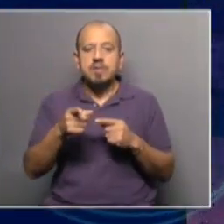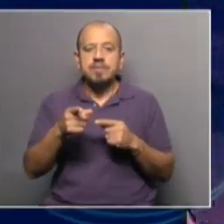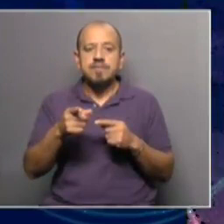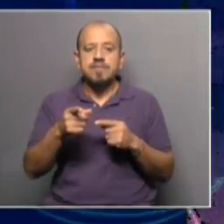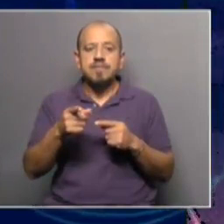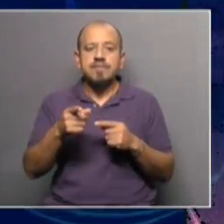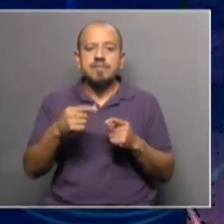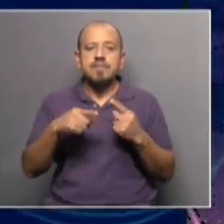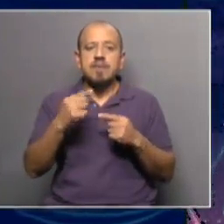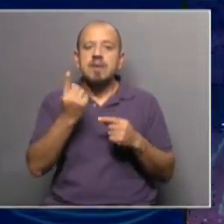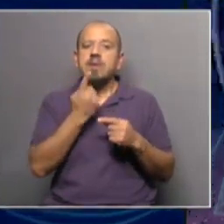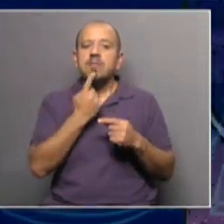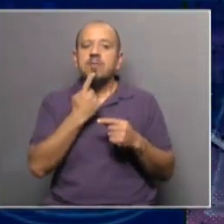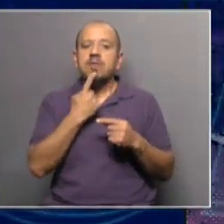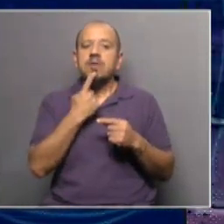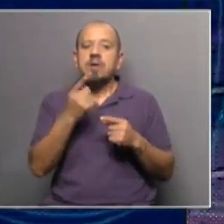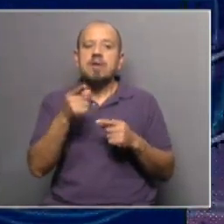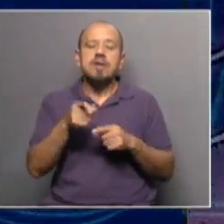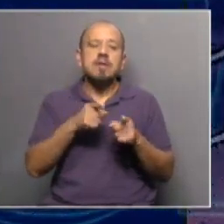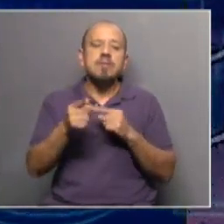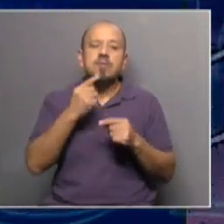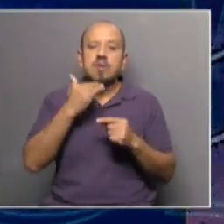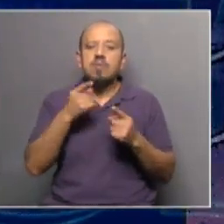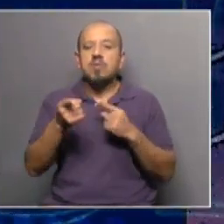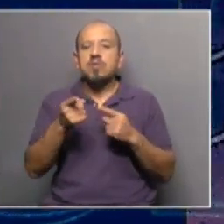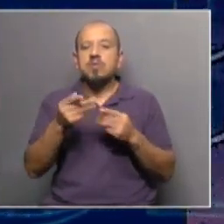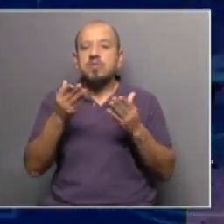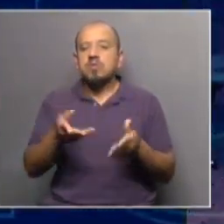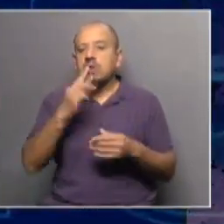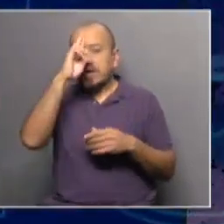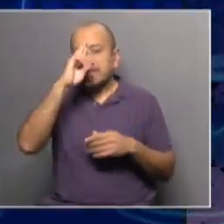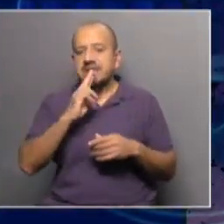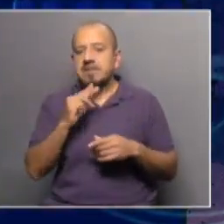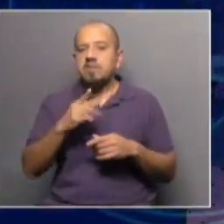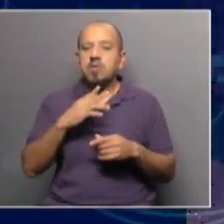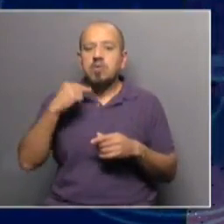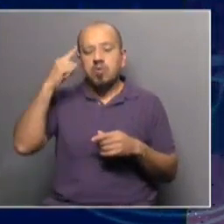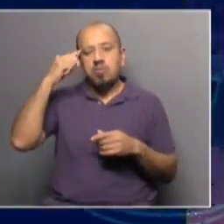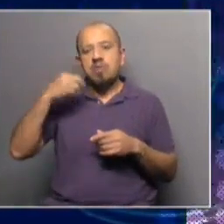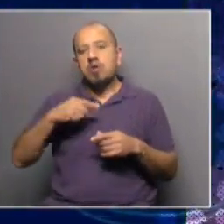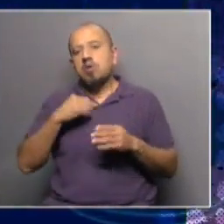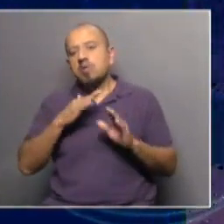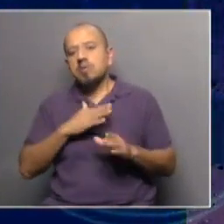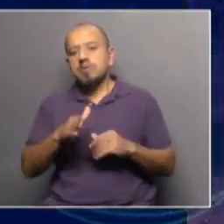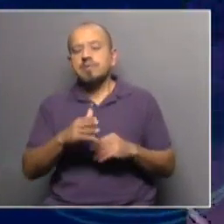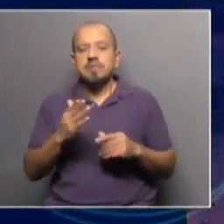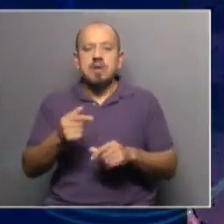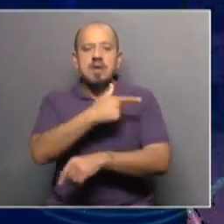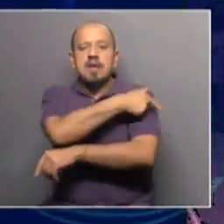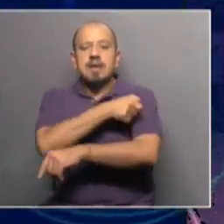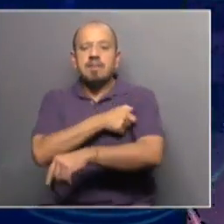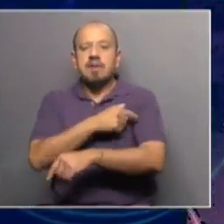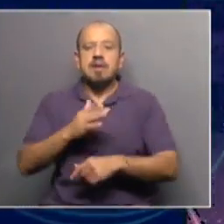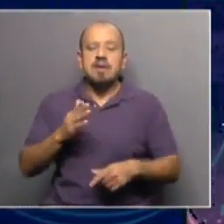hay elementos de la política así directa, que vos podés decir, bueno, tuvo tal posición ante el racismo, o la capitana de Estados Unidos en fútbol femenino, ¿no? Es decir, todo el